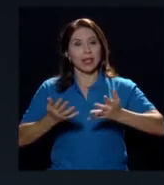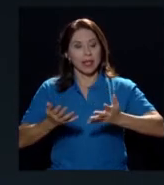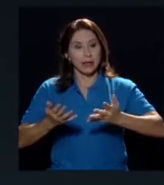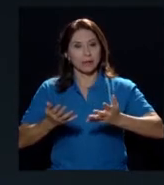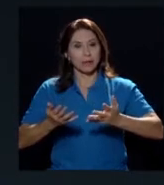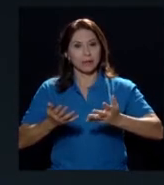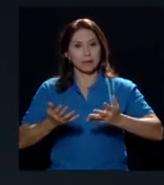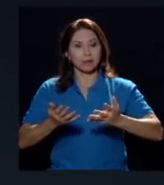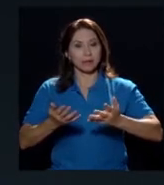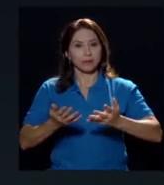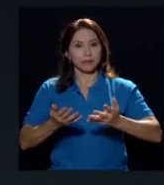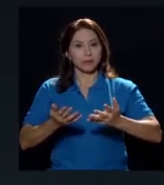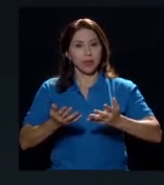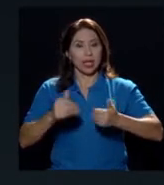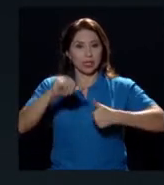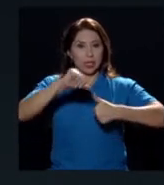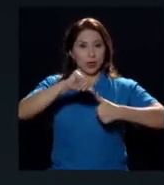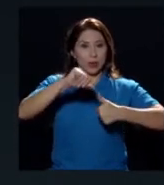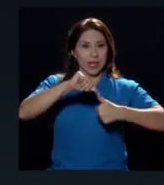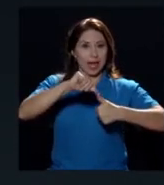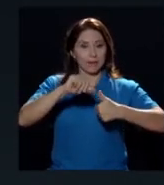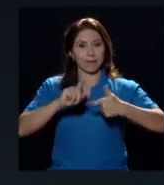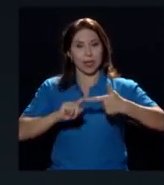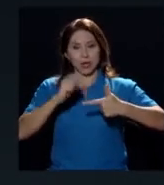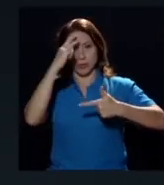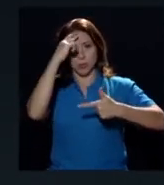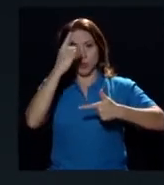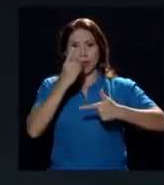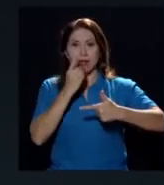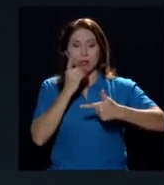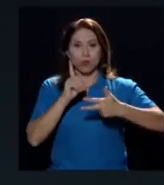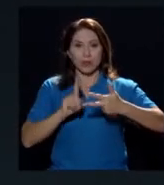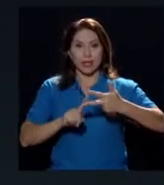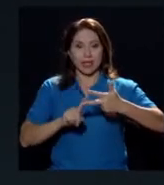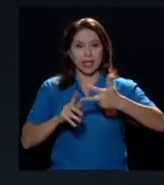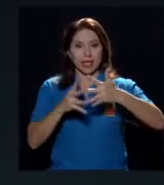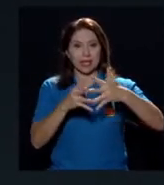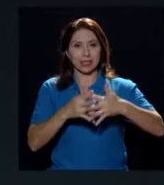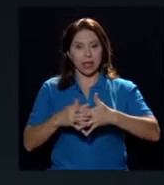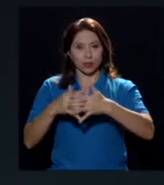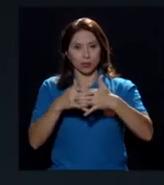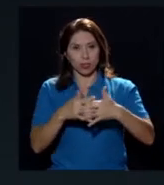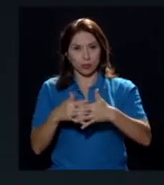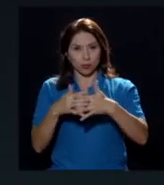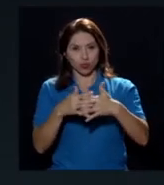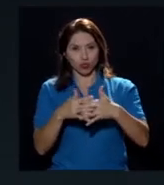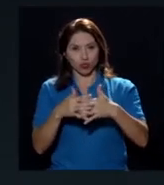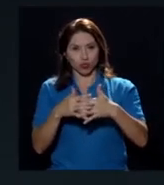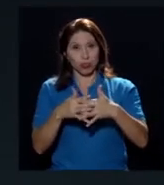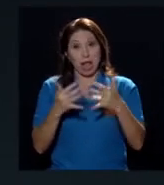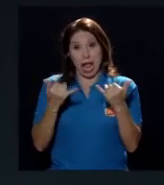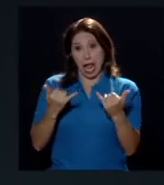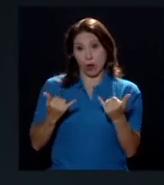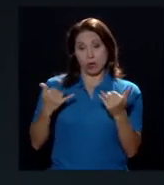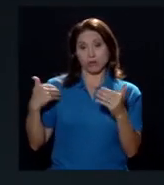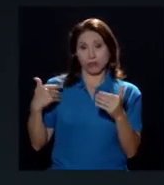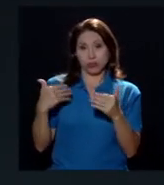a Centroamérica, República Dominicana y Estados Unidos, a 10 años